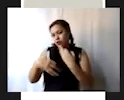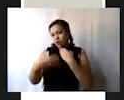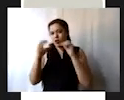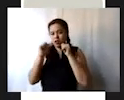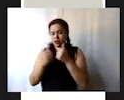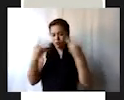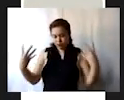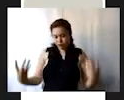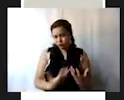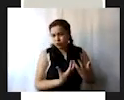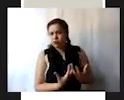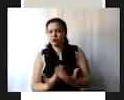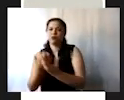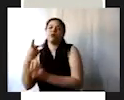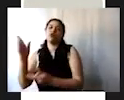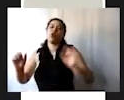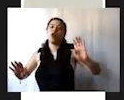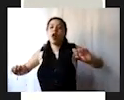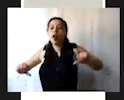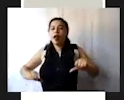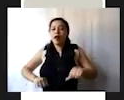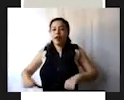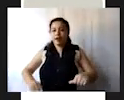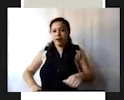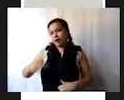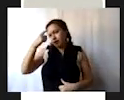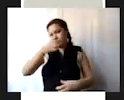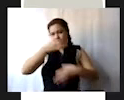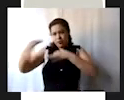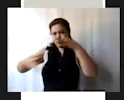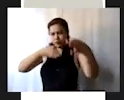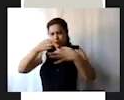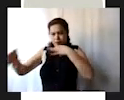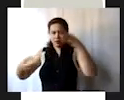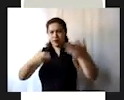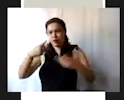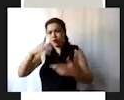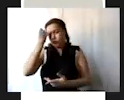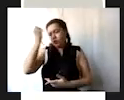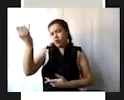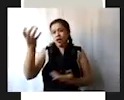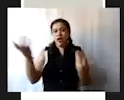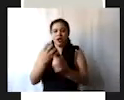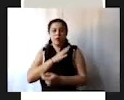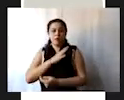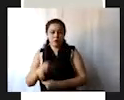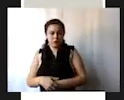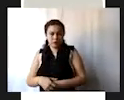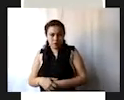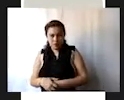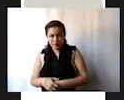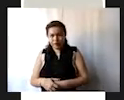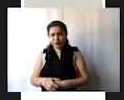cualquier actividad que a ustedes les permita hacer una difusión de esta idea, que es